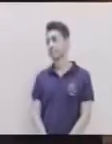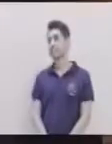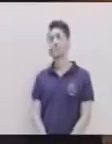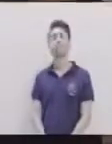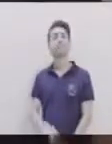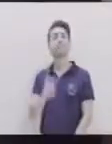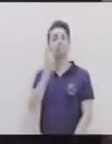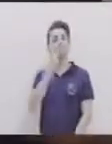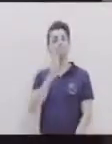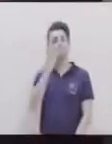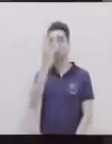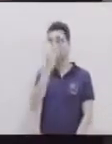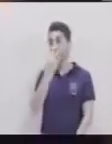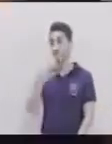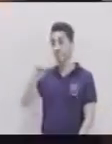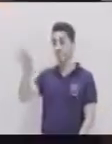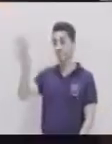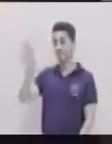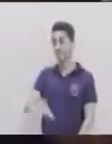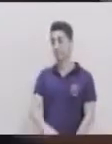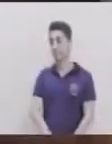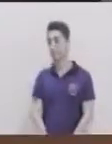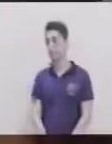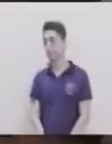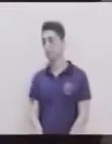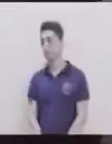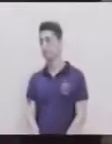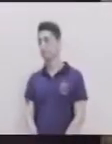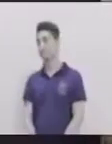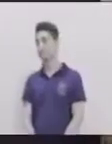dos y tres elefantes.